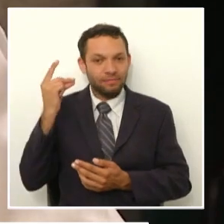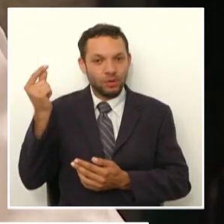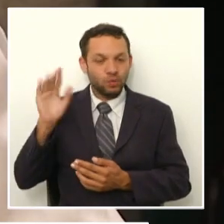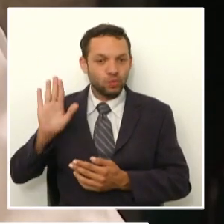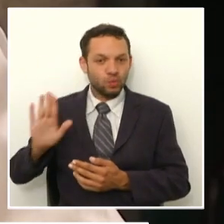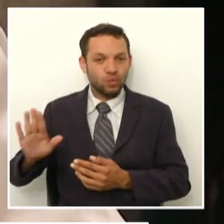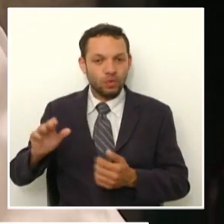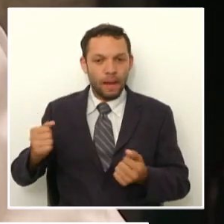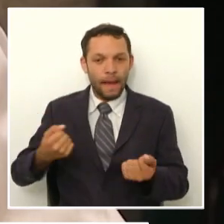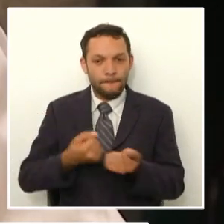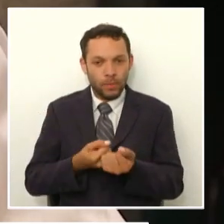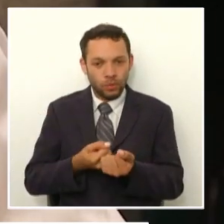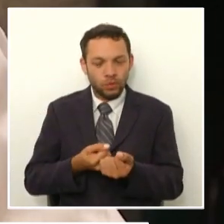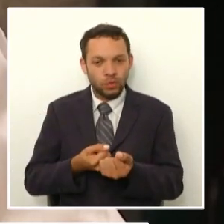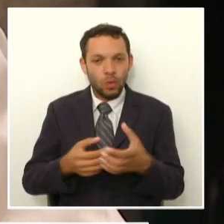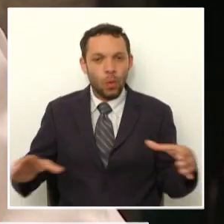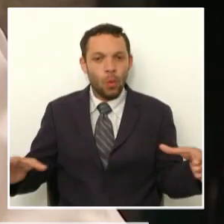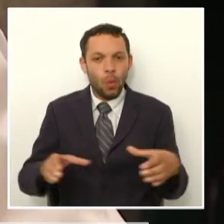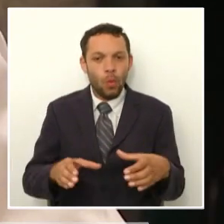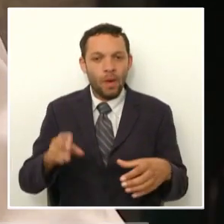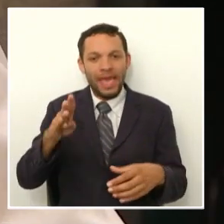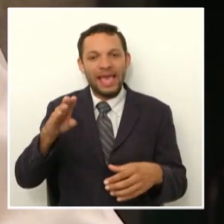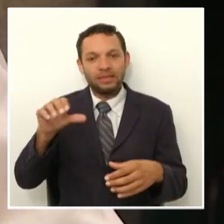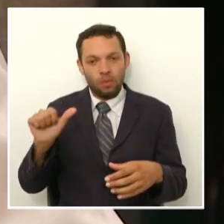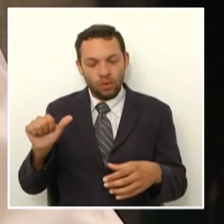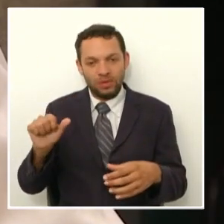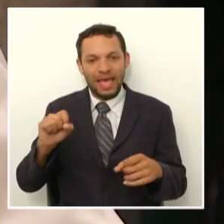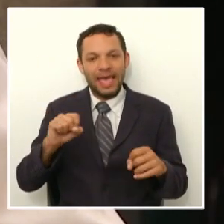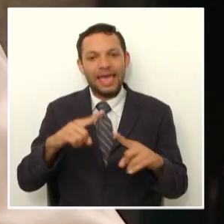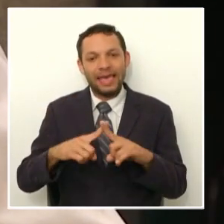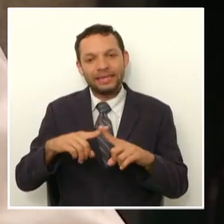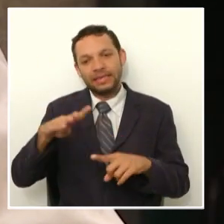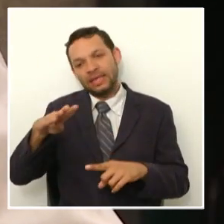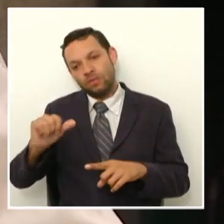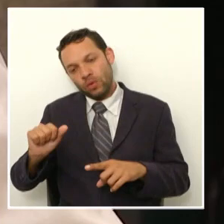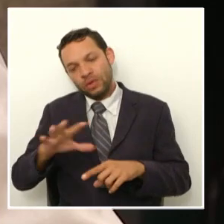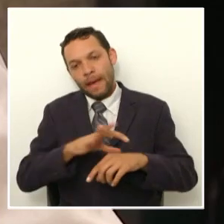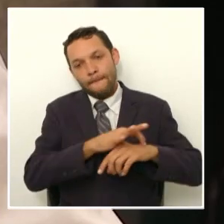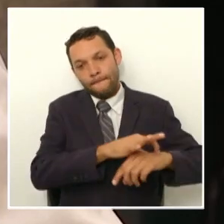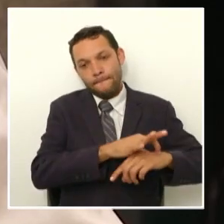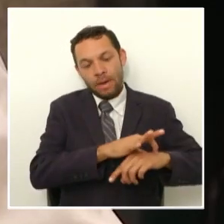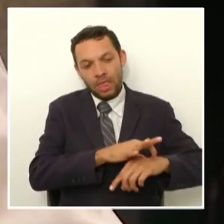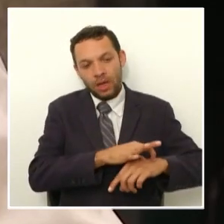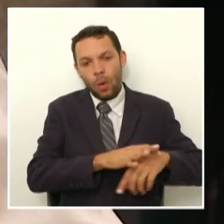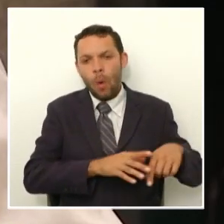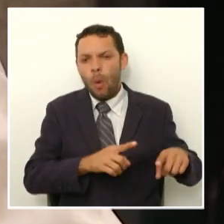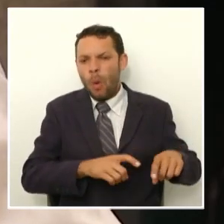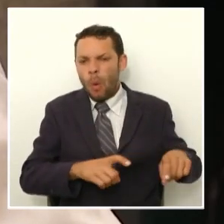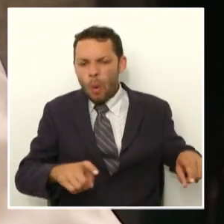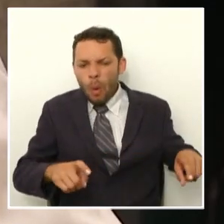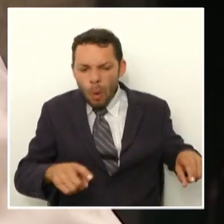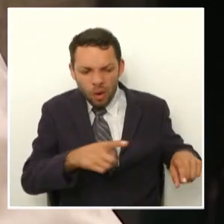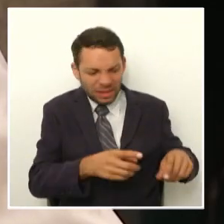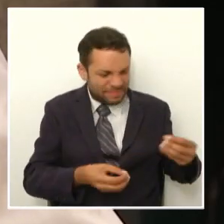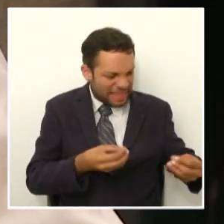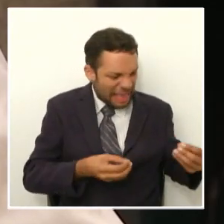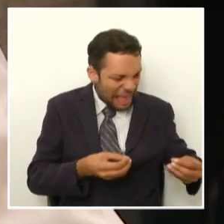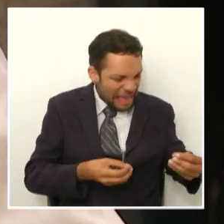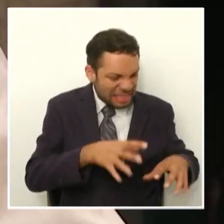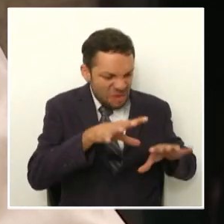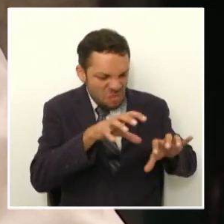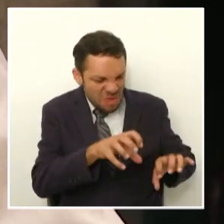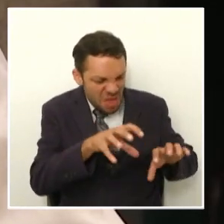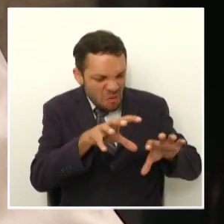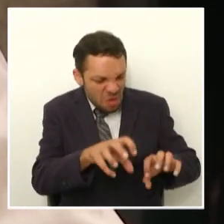apoyado además por muchas esposas y exesposas de médicos que tenían en la sala estorbando todos estos equipos,